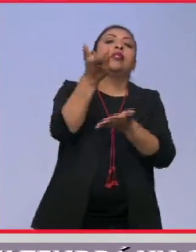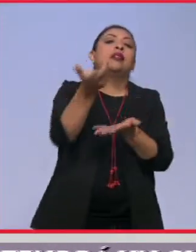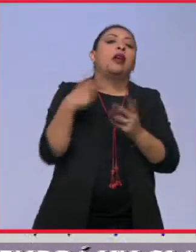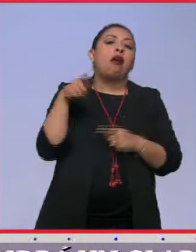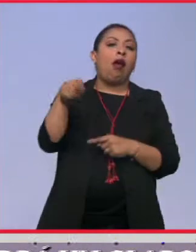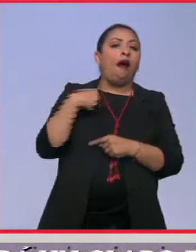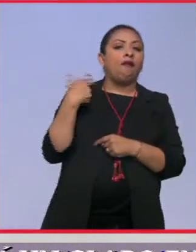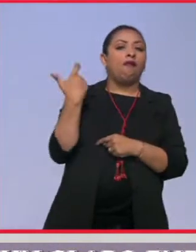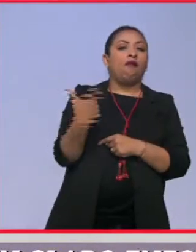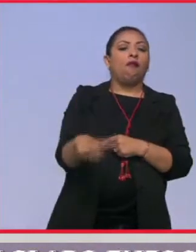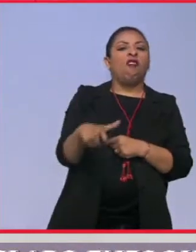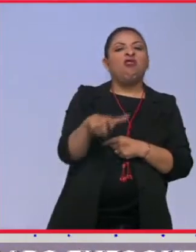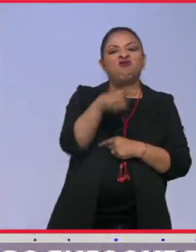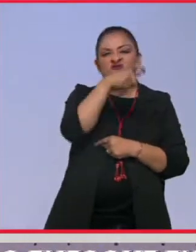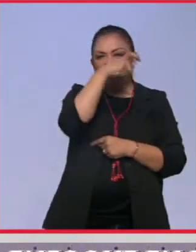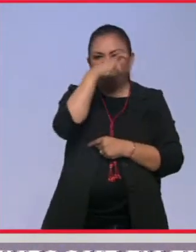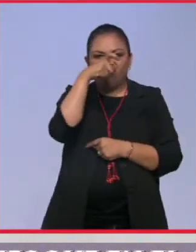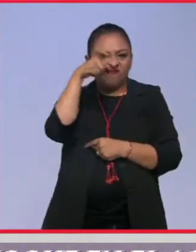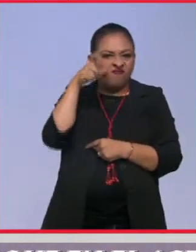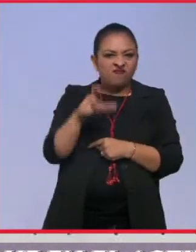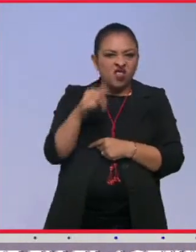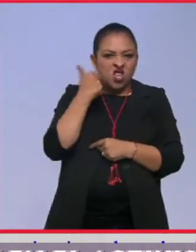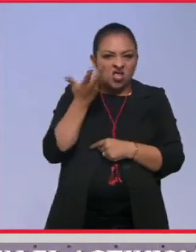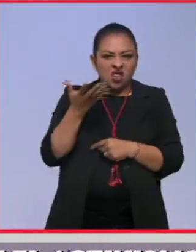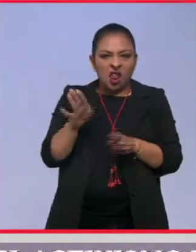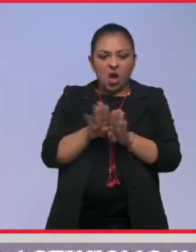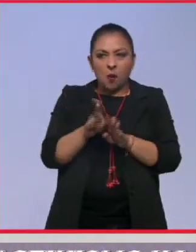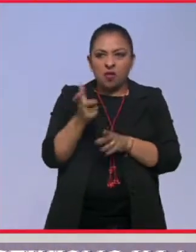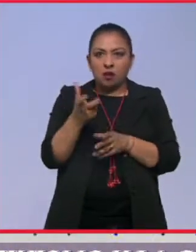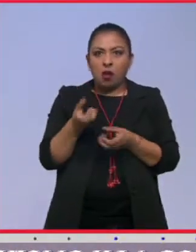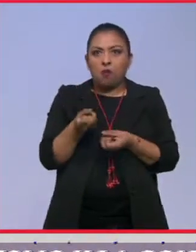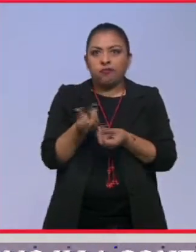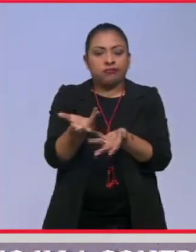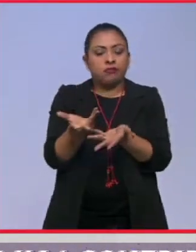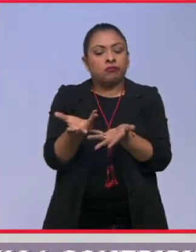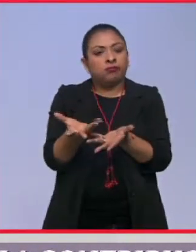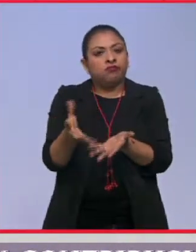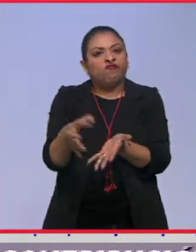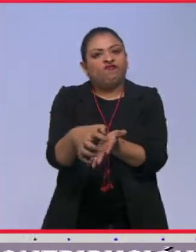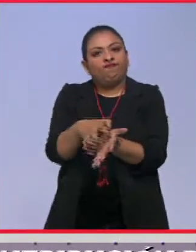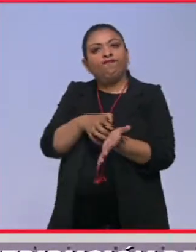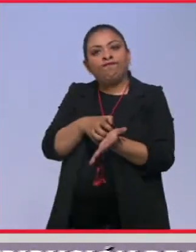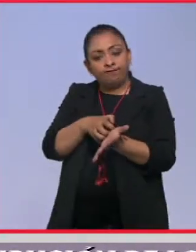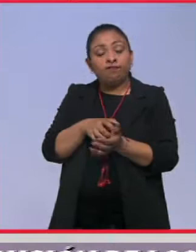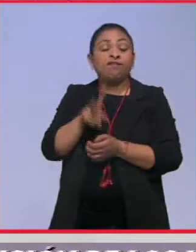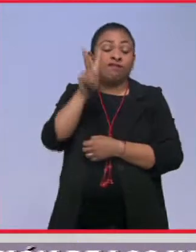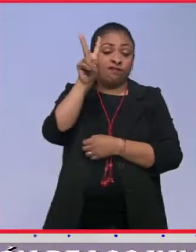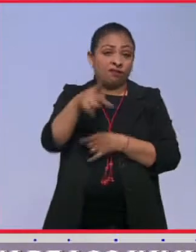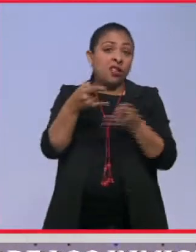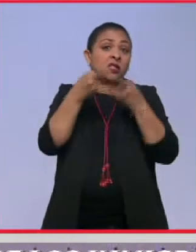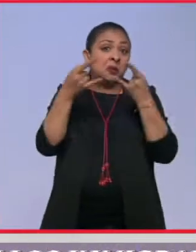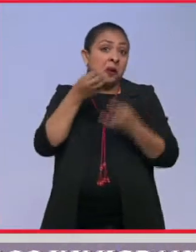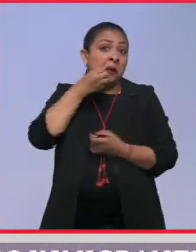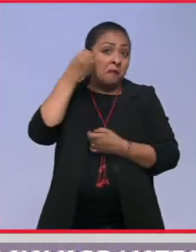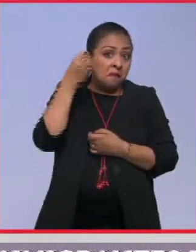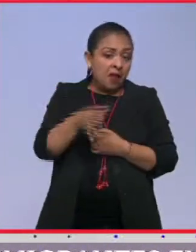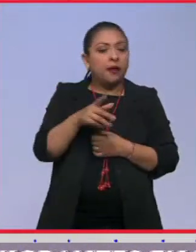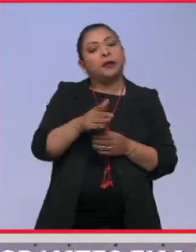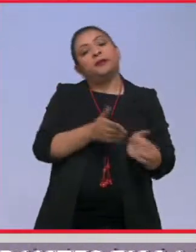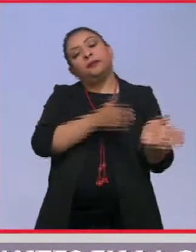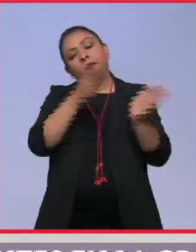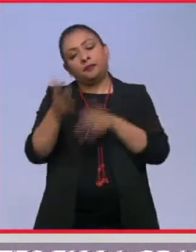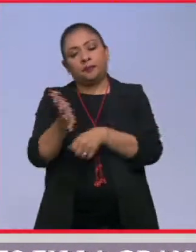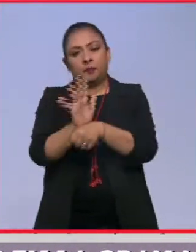dinero. Él sí, es el que es un viejo avaro que no quiere perder ni un solo centavo, ¿no? Y ahí se va desarrollando la historia, que es bastante, bastante padre. La siguiente